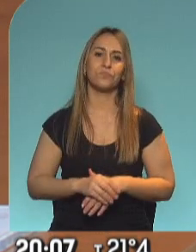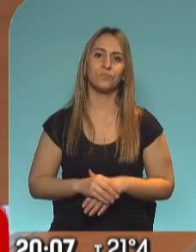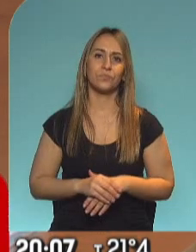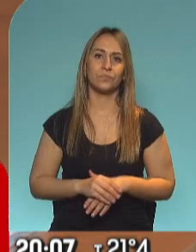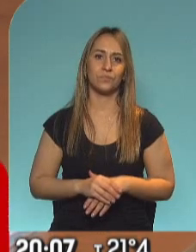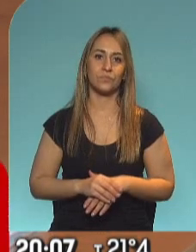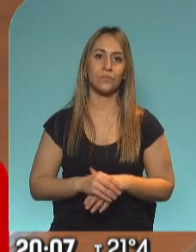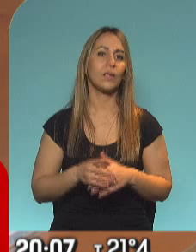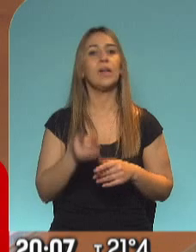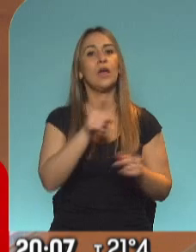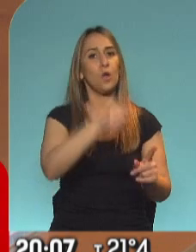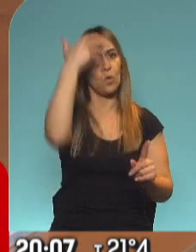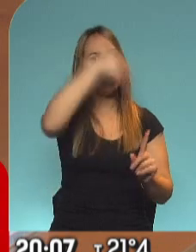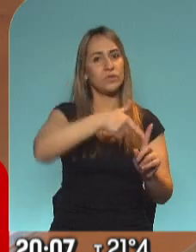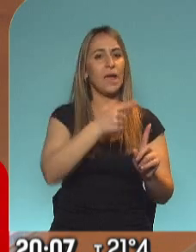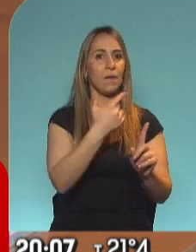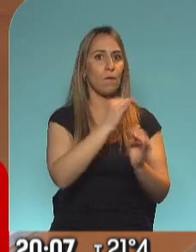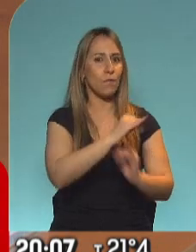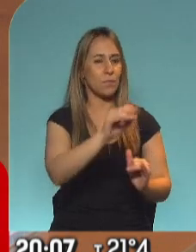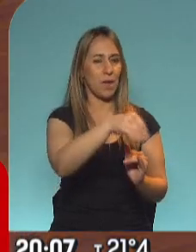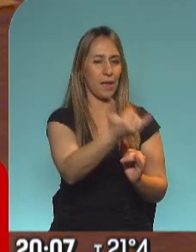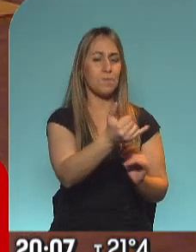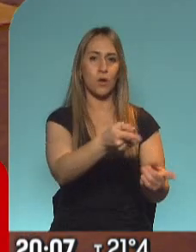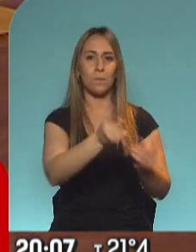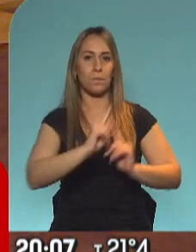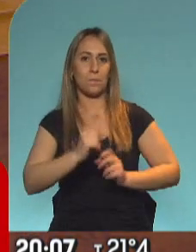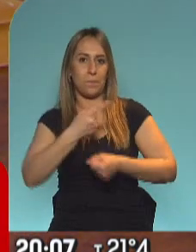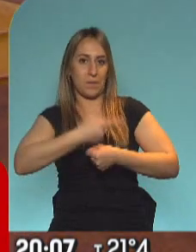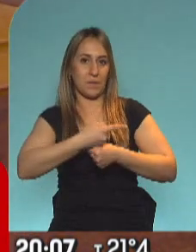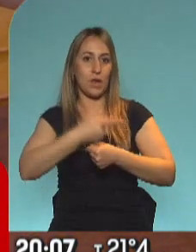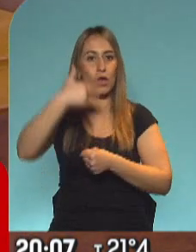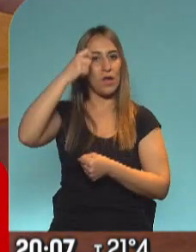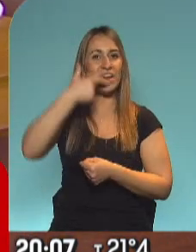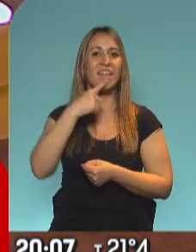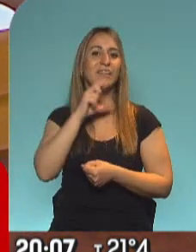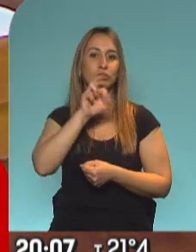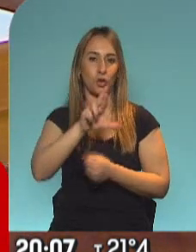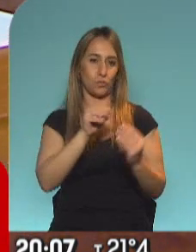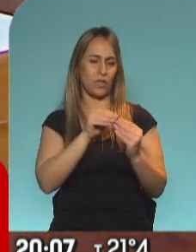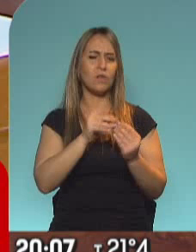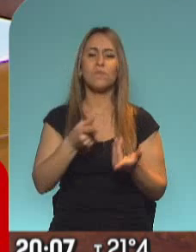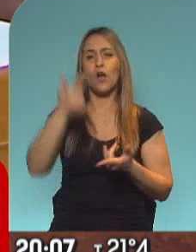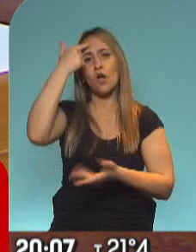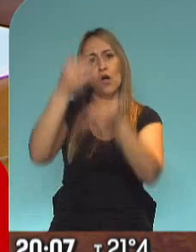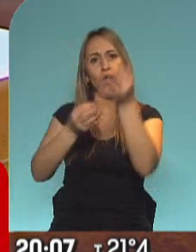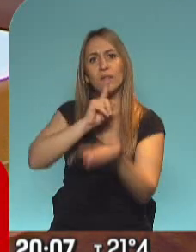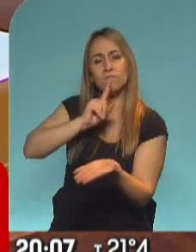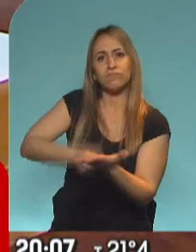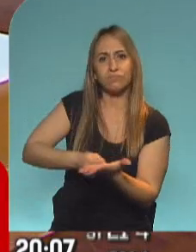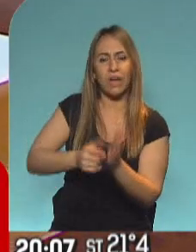Lucía, vos tenés más información al respecto. Déjame preguntarle primero a Néstor, ¿por qué la decisión de hoy de la Corte? Buenas noches.